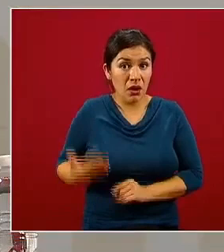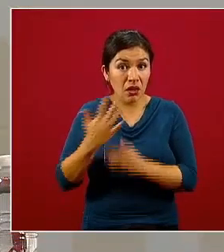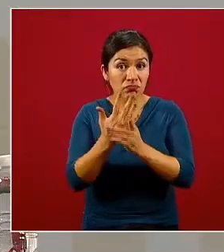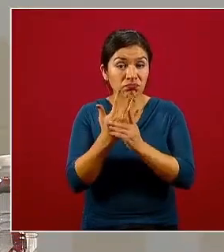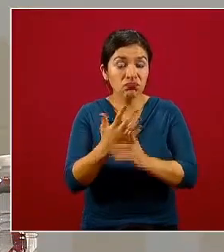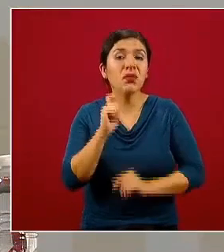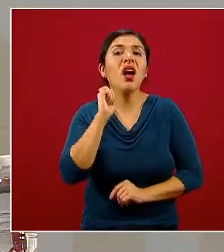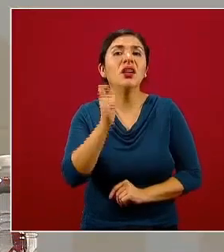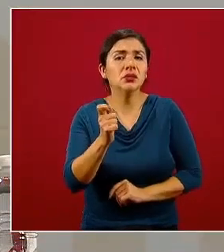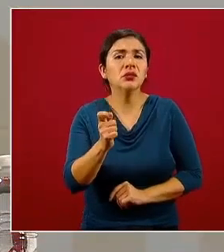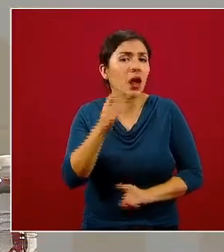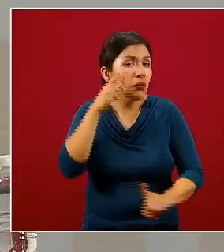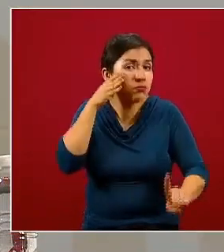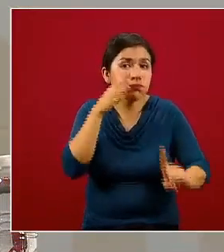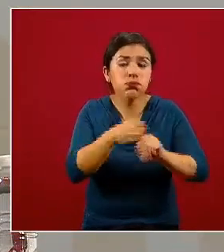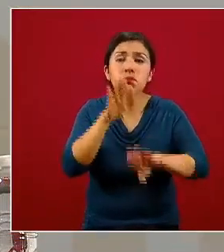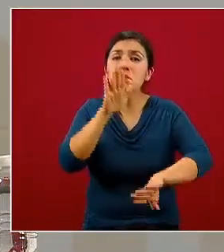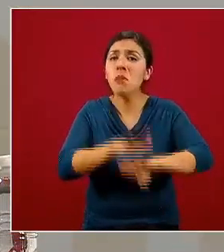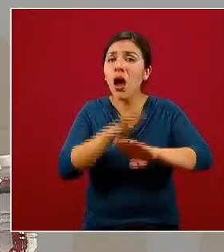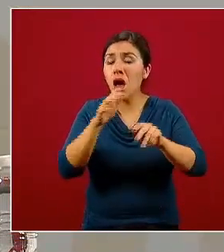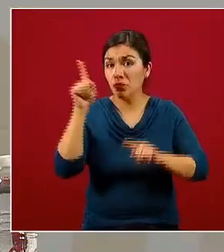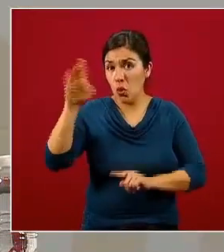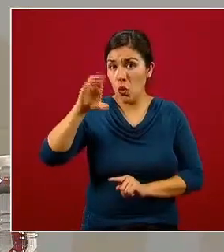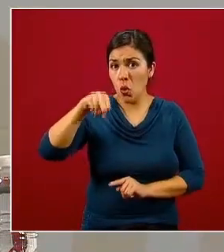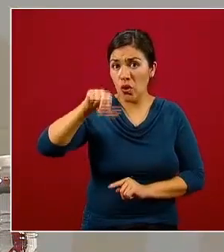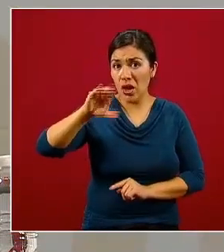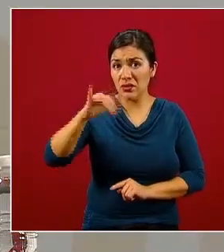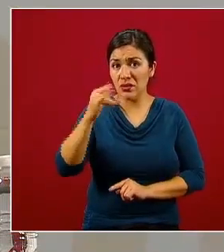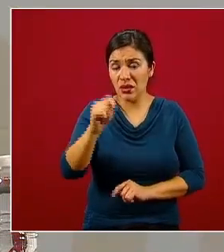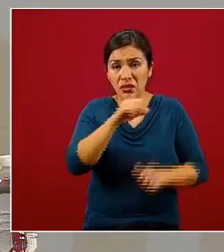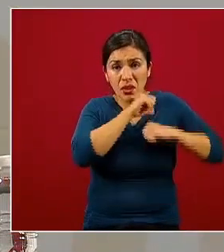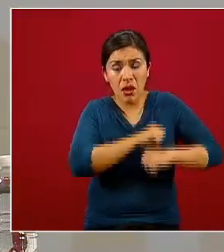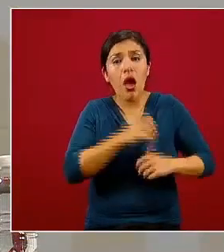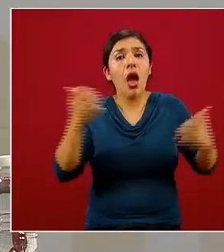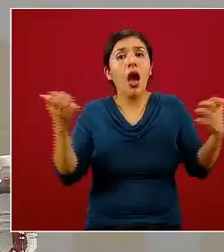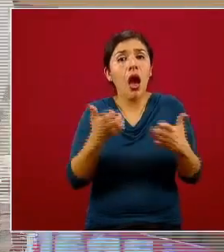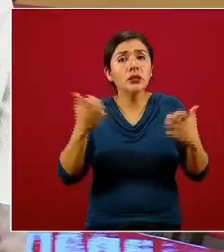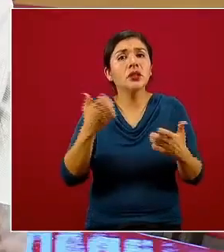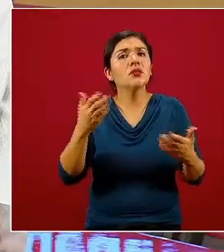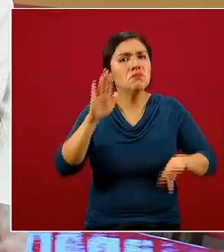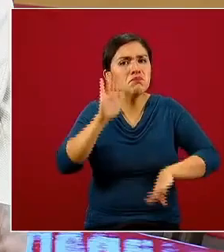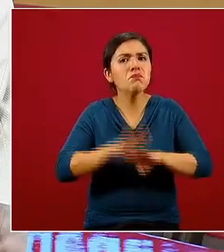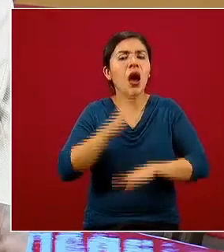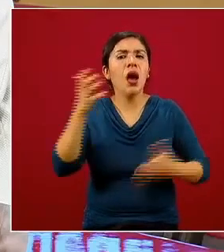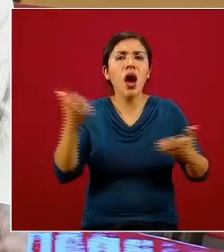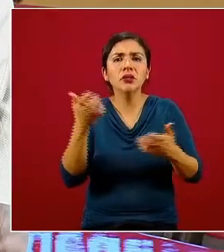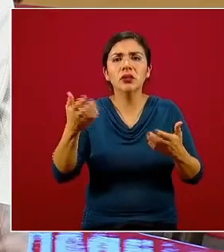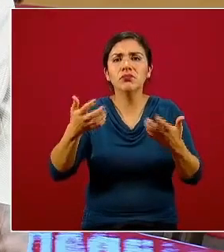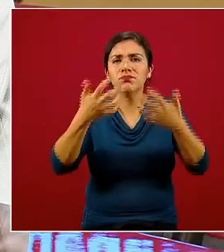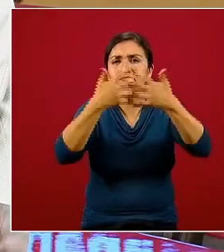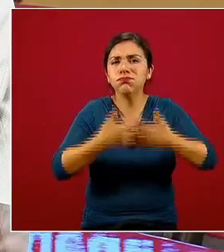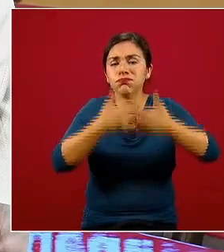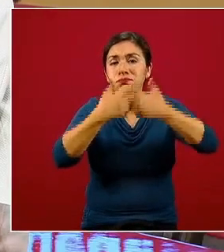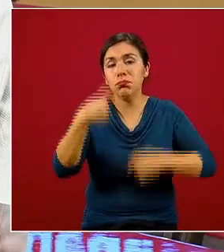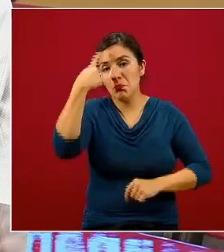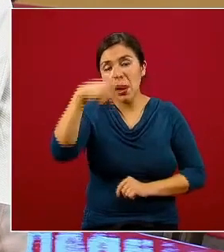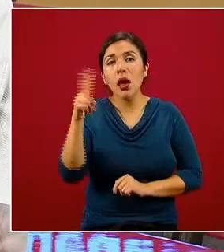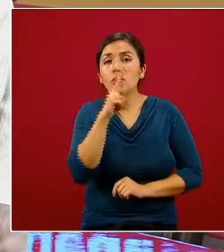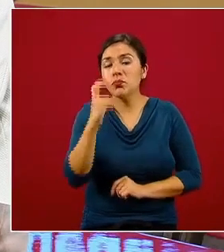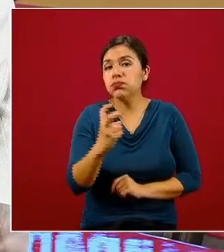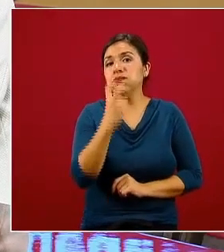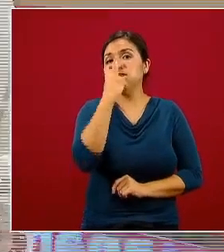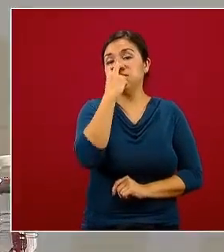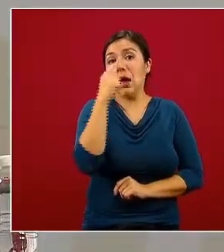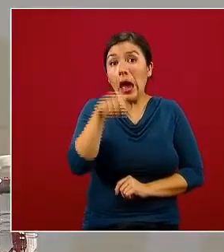fue enfocarse desde el CONACYT en esta construcción de ventiladores, que implica no solamente la